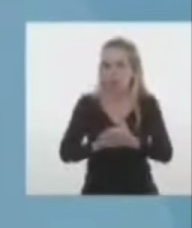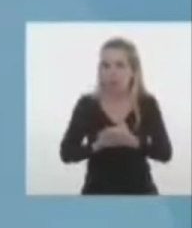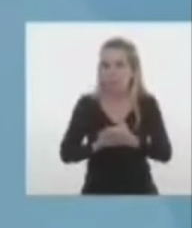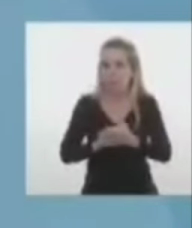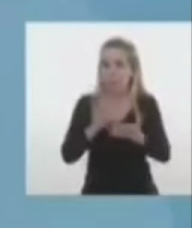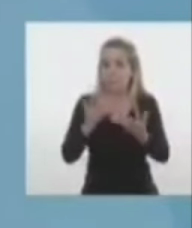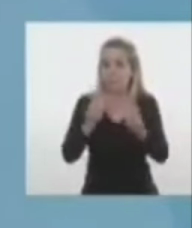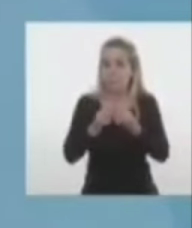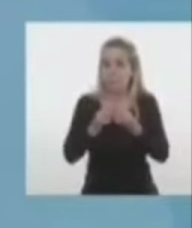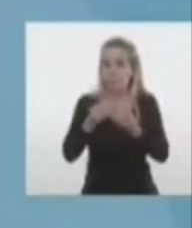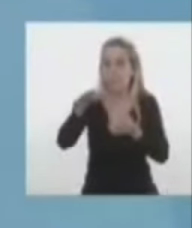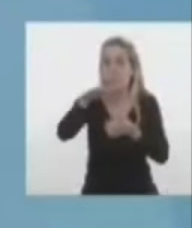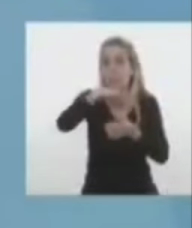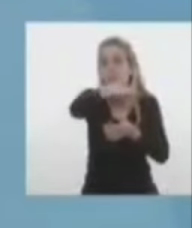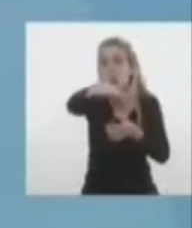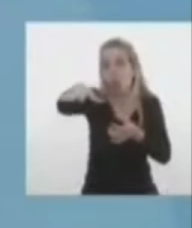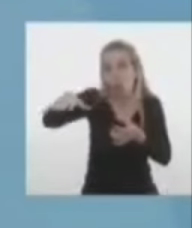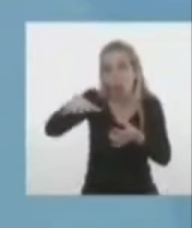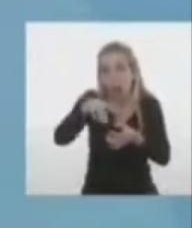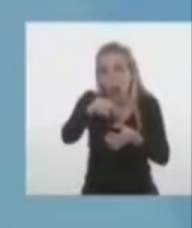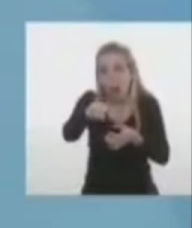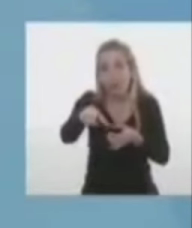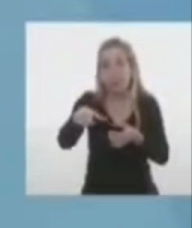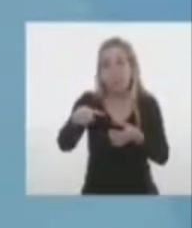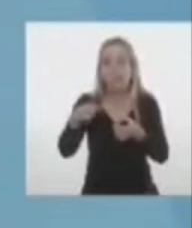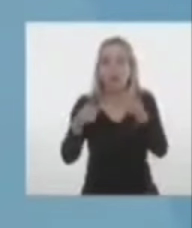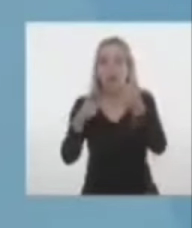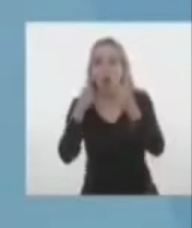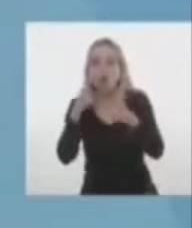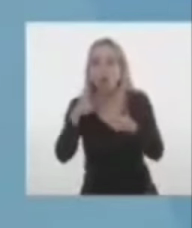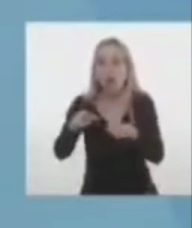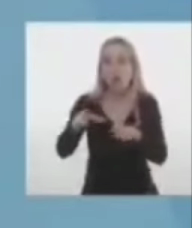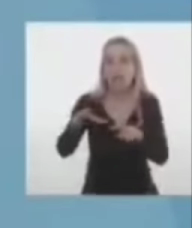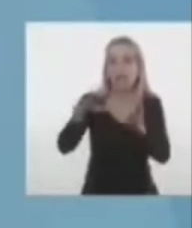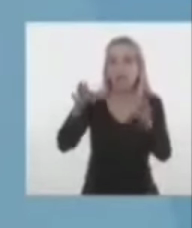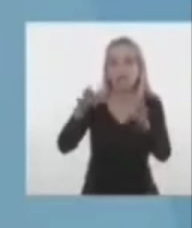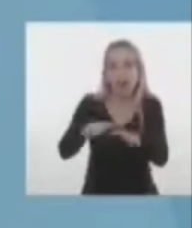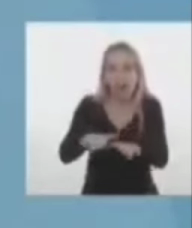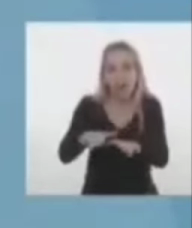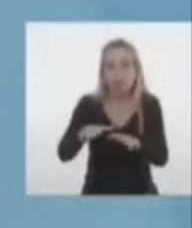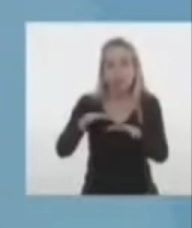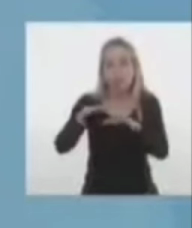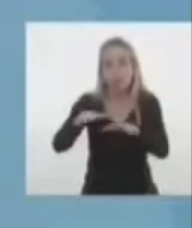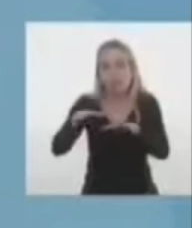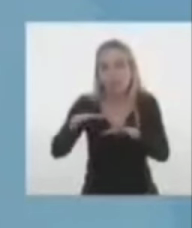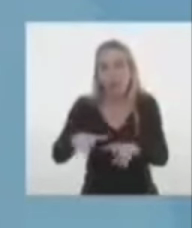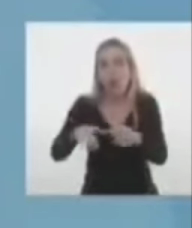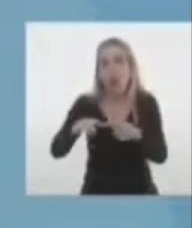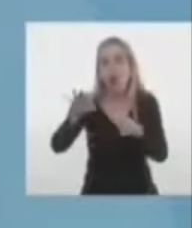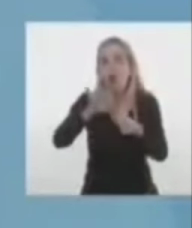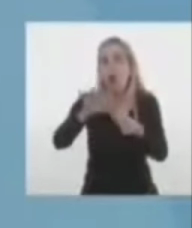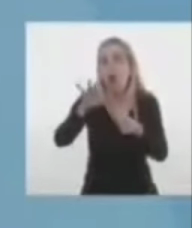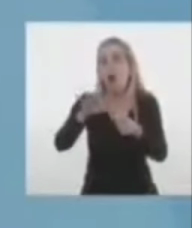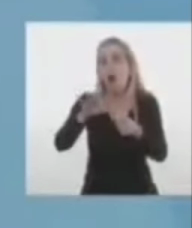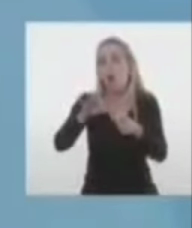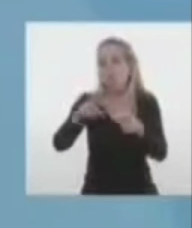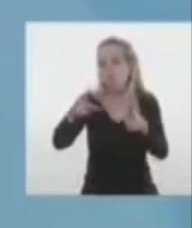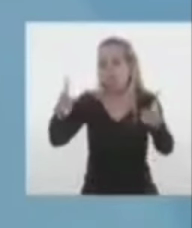casi sobrehumano para sostener la figura presidencial, pero el tipo no ayuda de ninguna